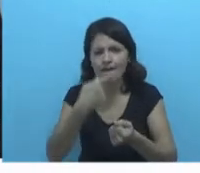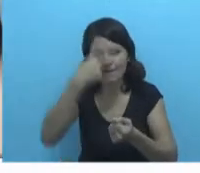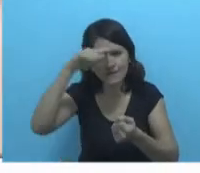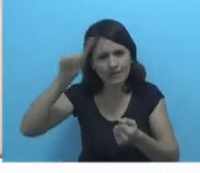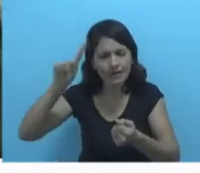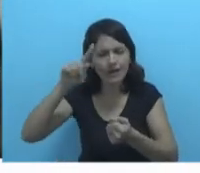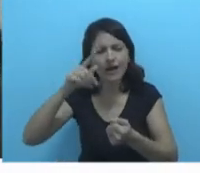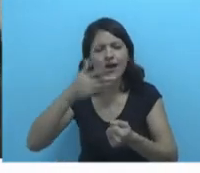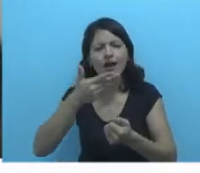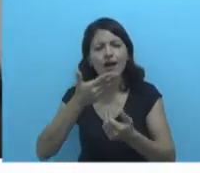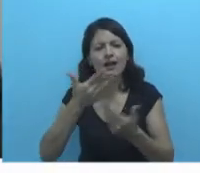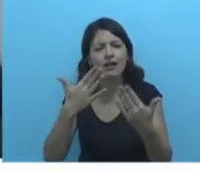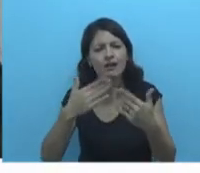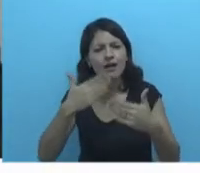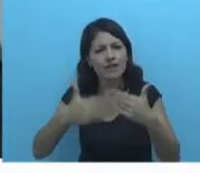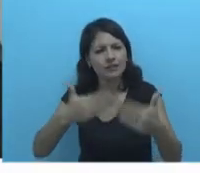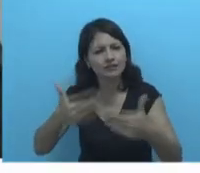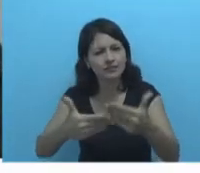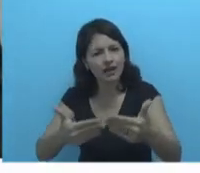que podamos avanzar